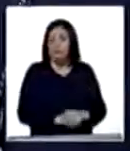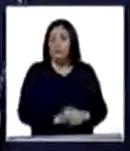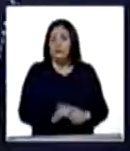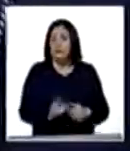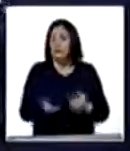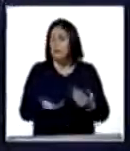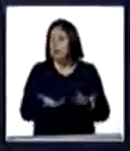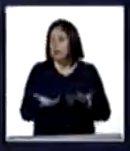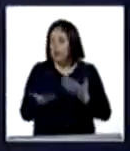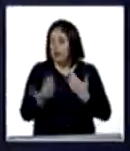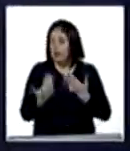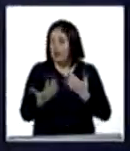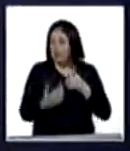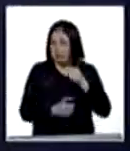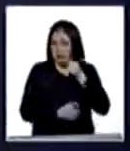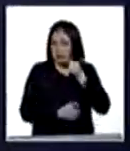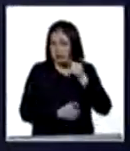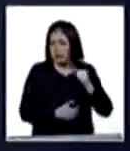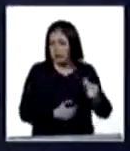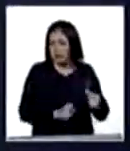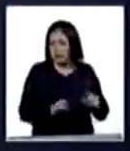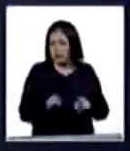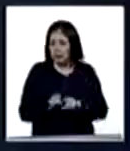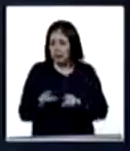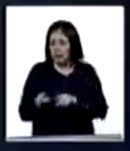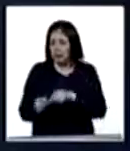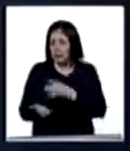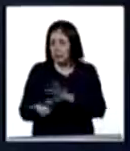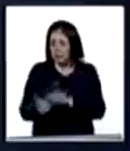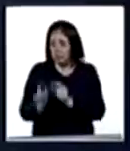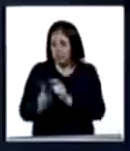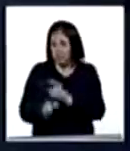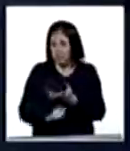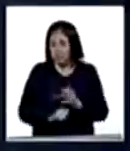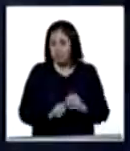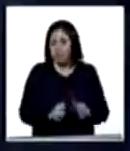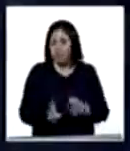quinto ya y hogar redonda.